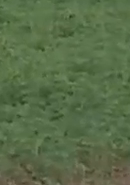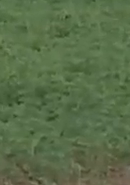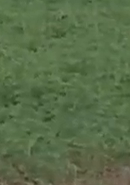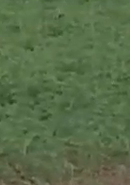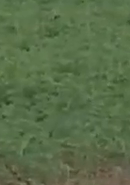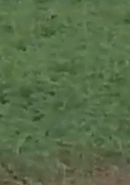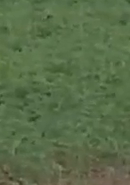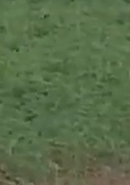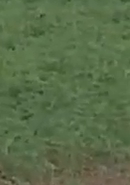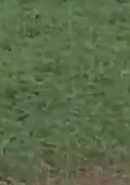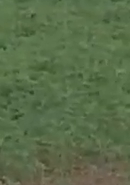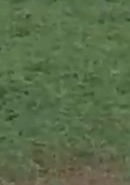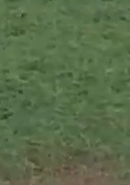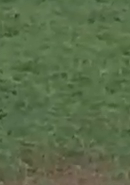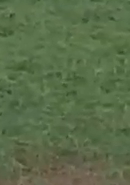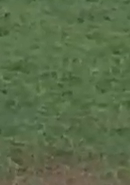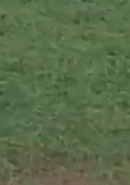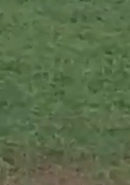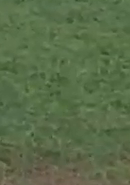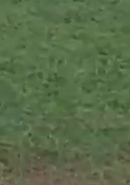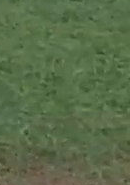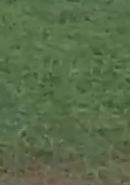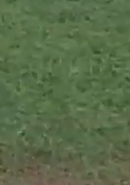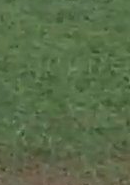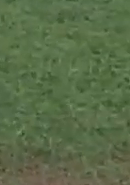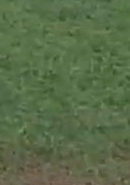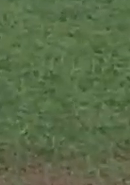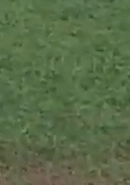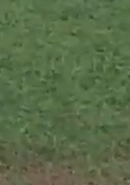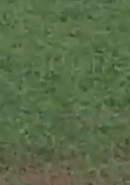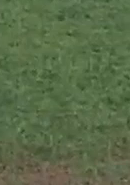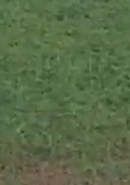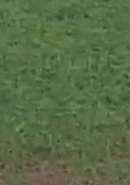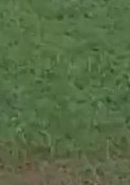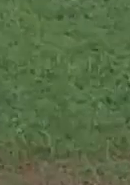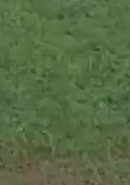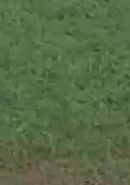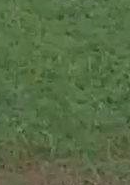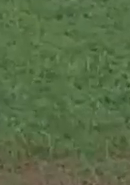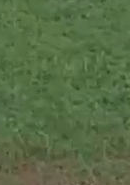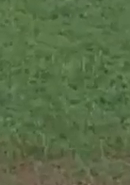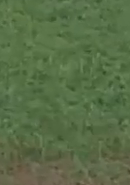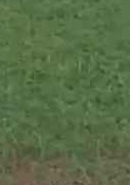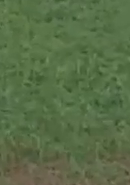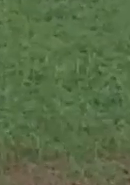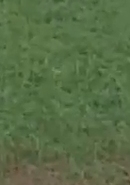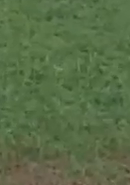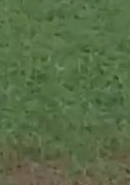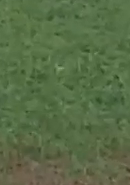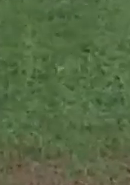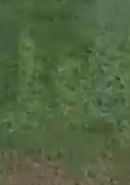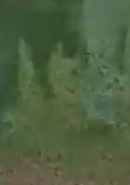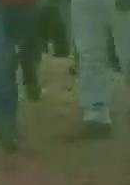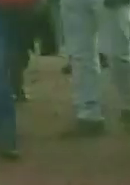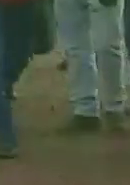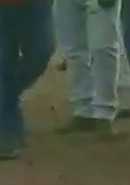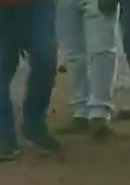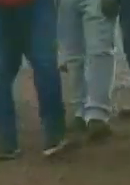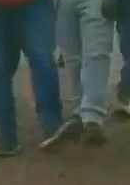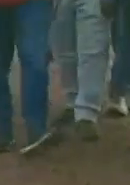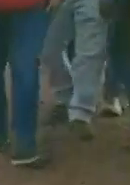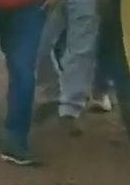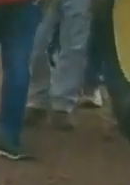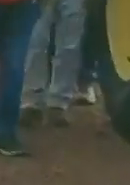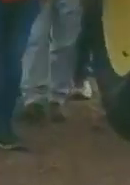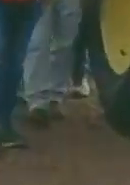Viendo cómo Venezuela, bueno, se va encarrilando, se va encaminando y